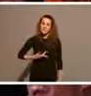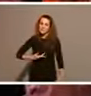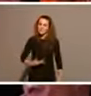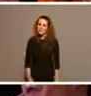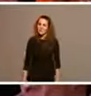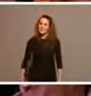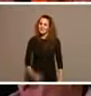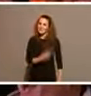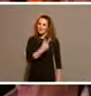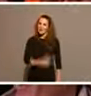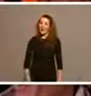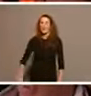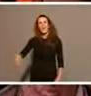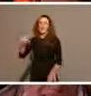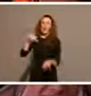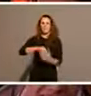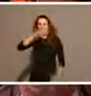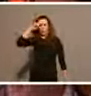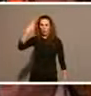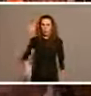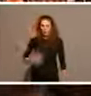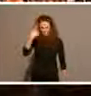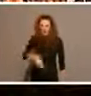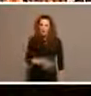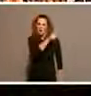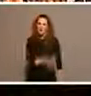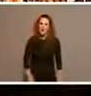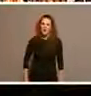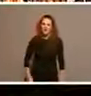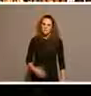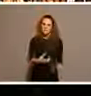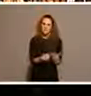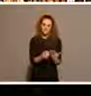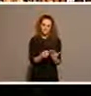eh? Ese capital cultural, ¿eh? ¿Tú sabes lo que son? ¡Son uno!